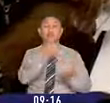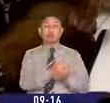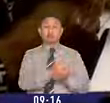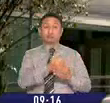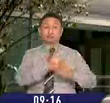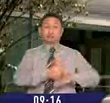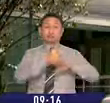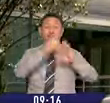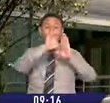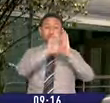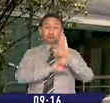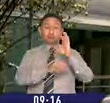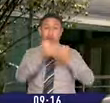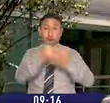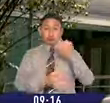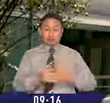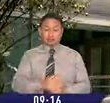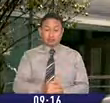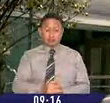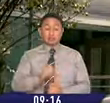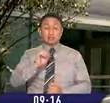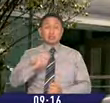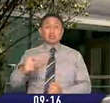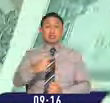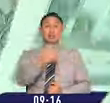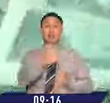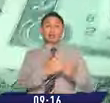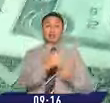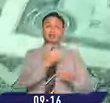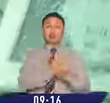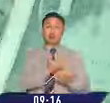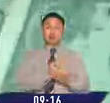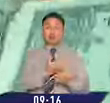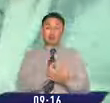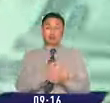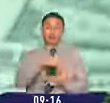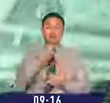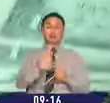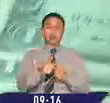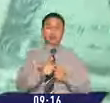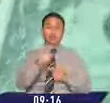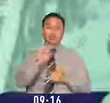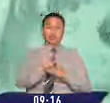Corte Constitucional para atender los problemas económicos más